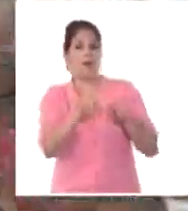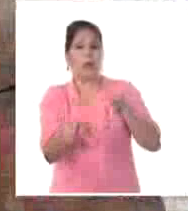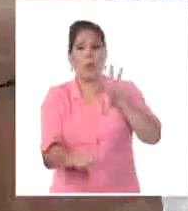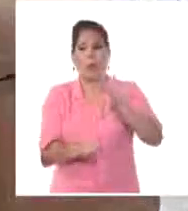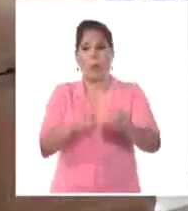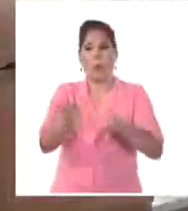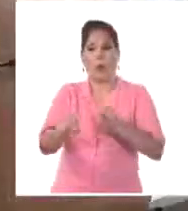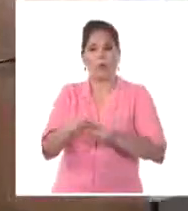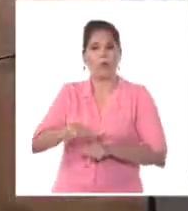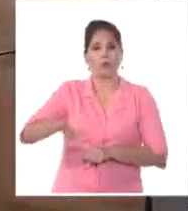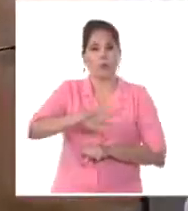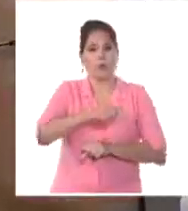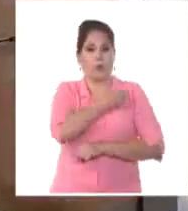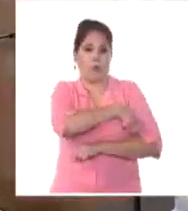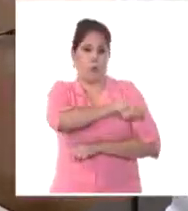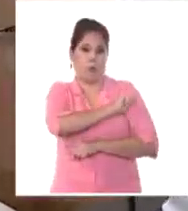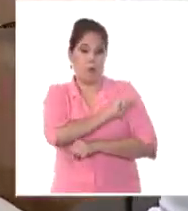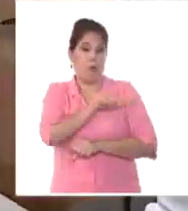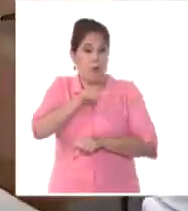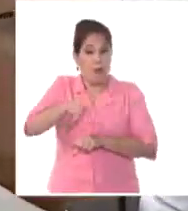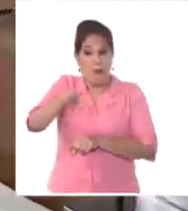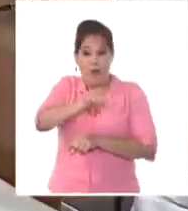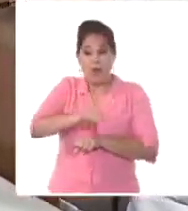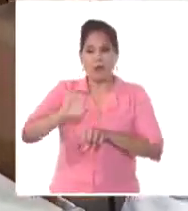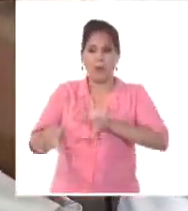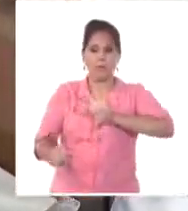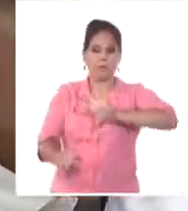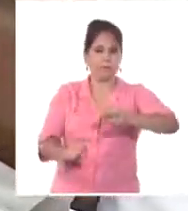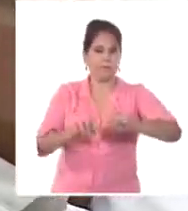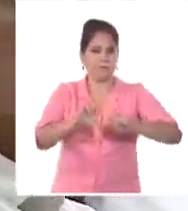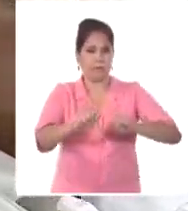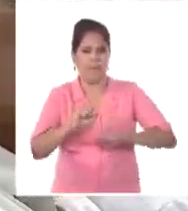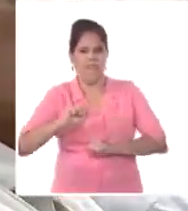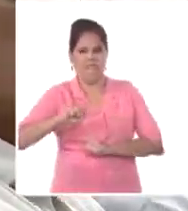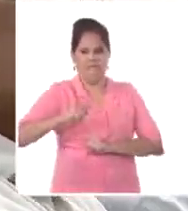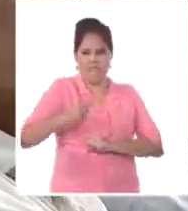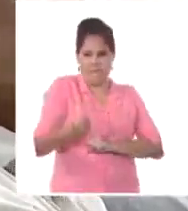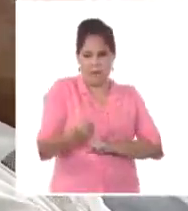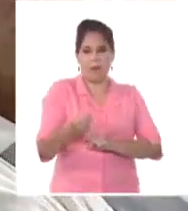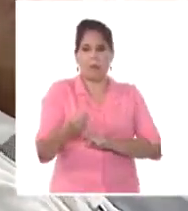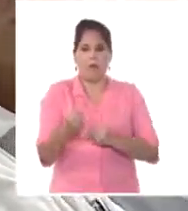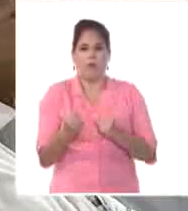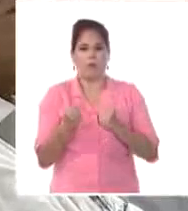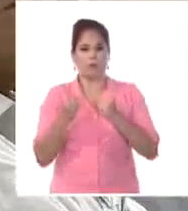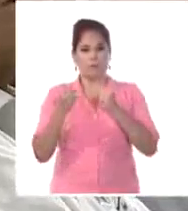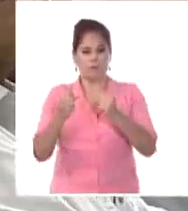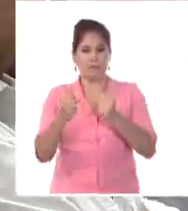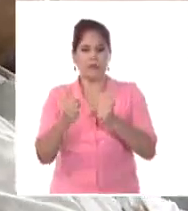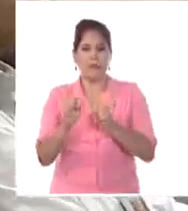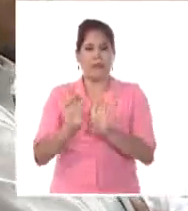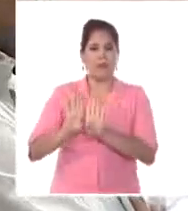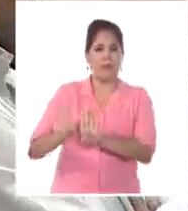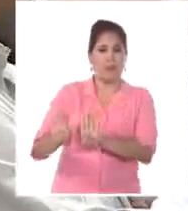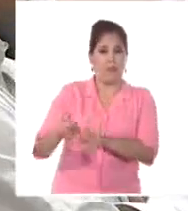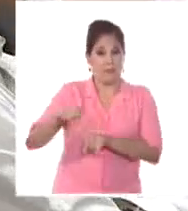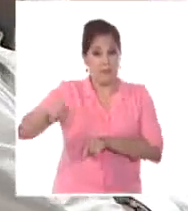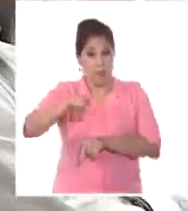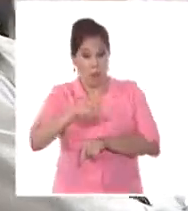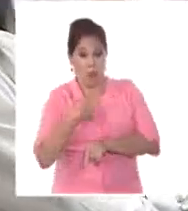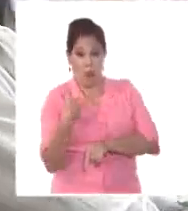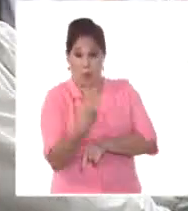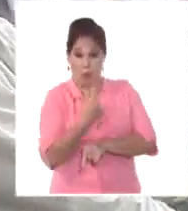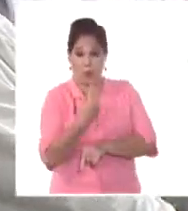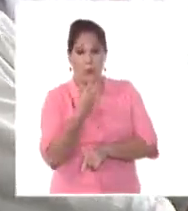colonias. Todas estas son plataformas hegemónicas de dominación, prepotencia y desprecio. Por lo tanto,